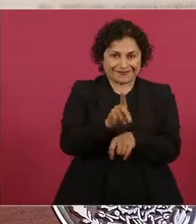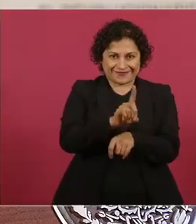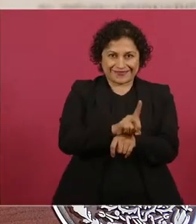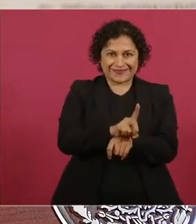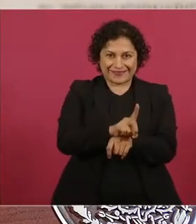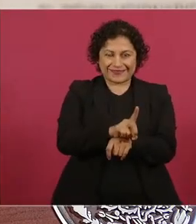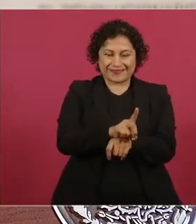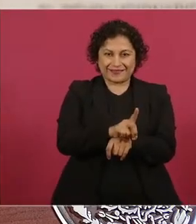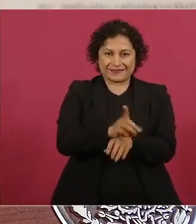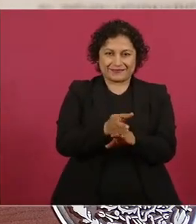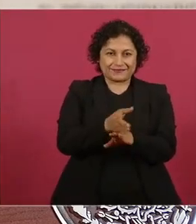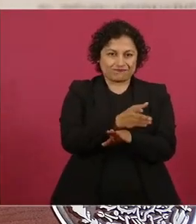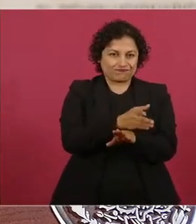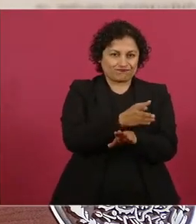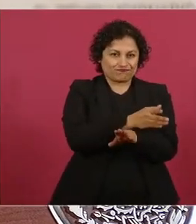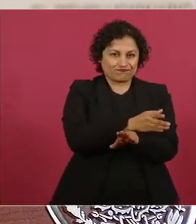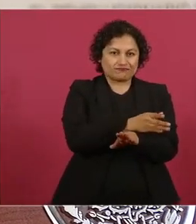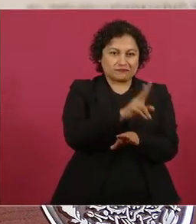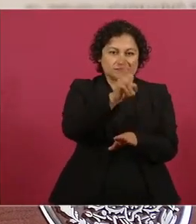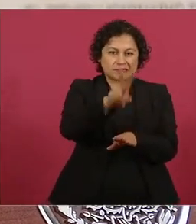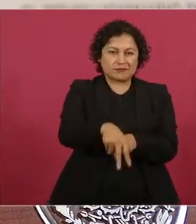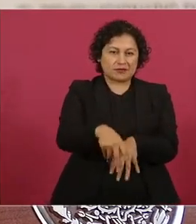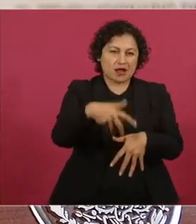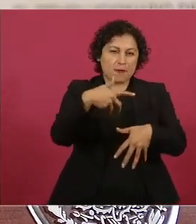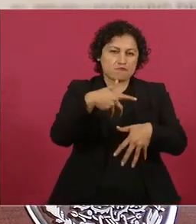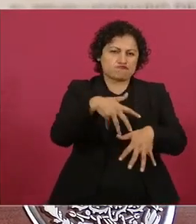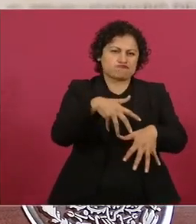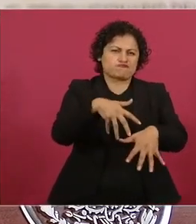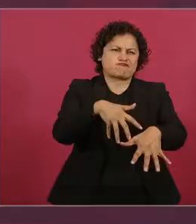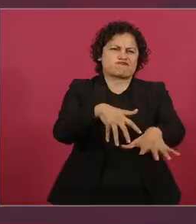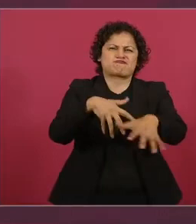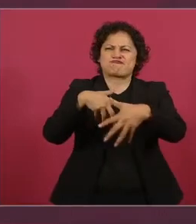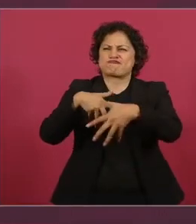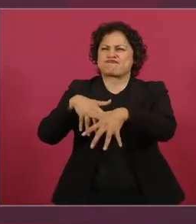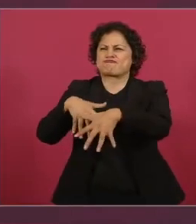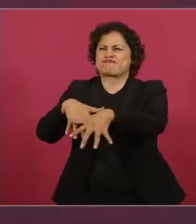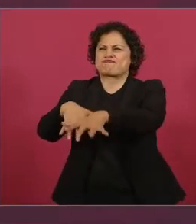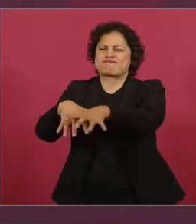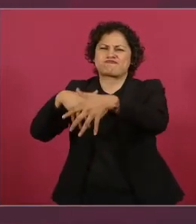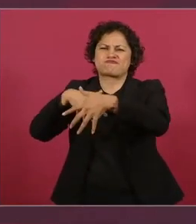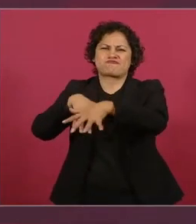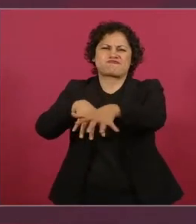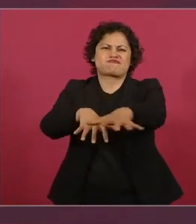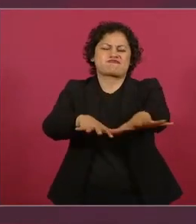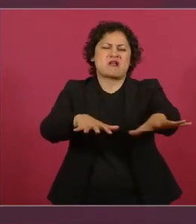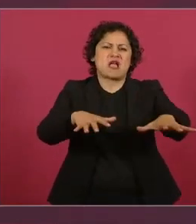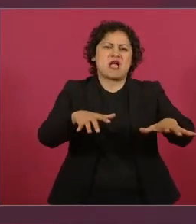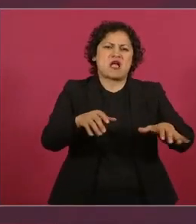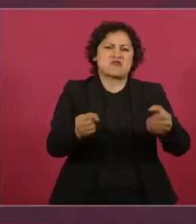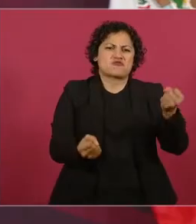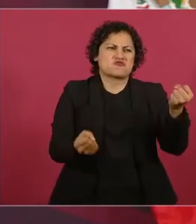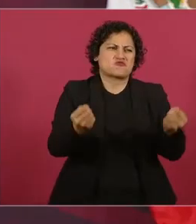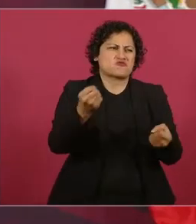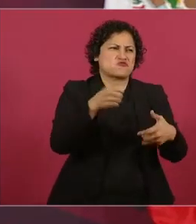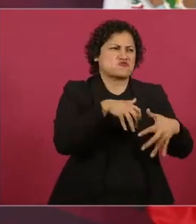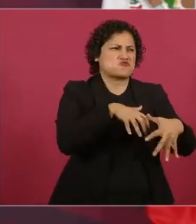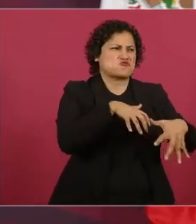hay muchísimo tráfico, porque se acostumbra a